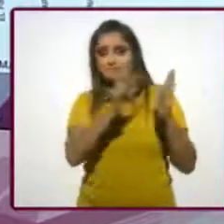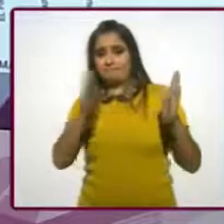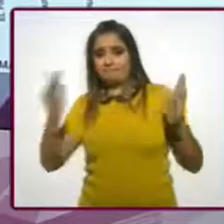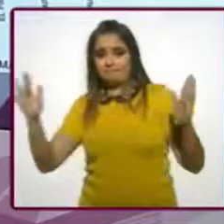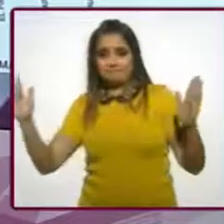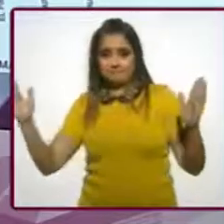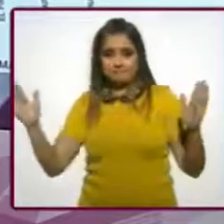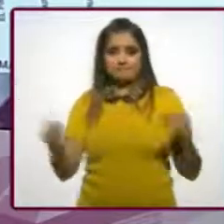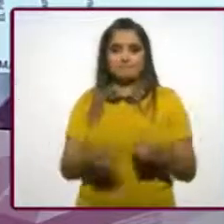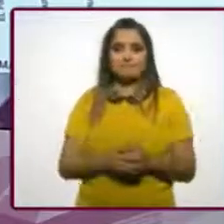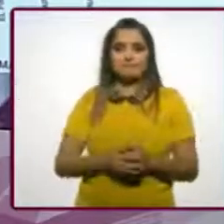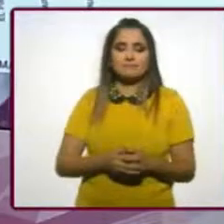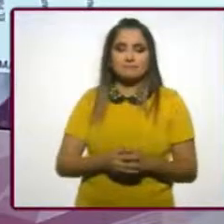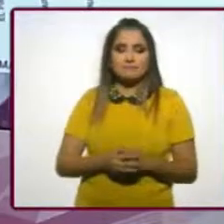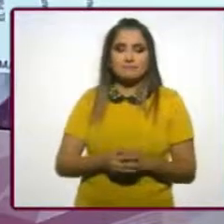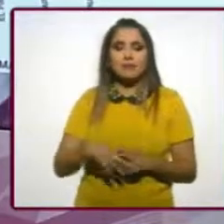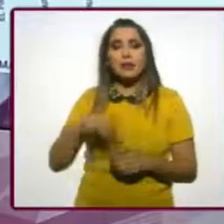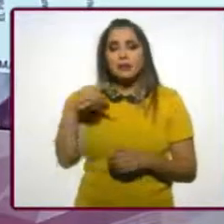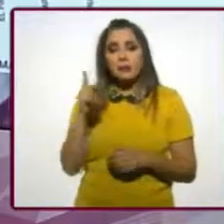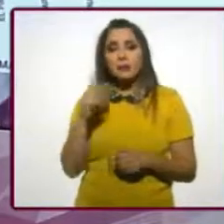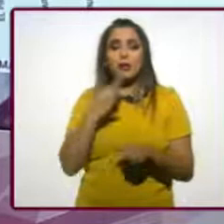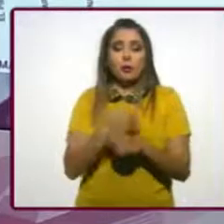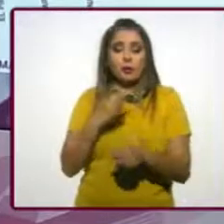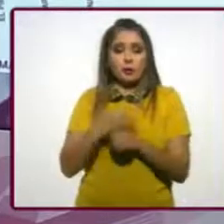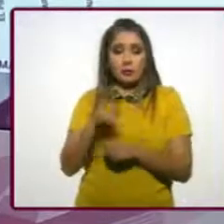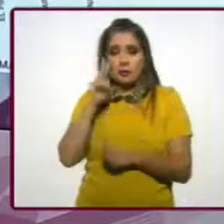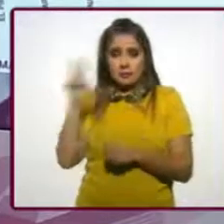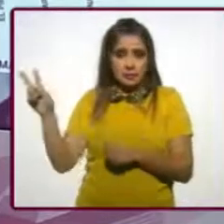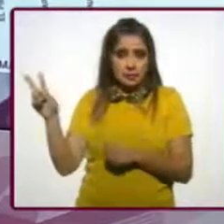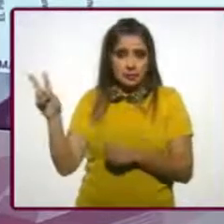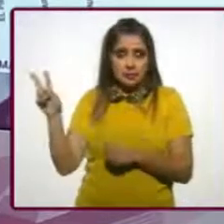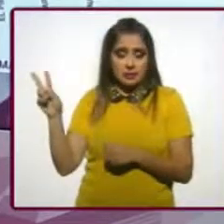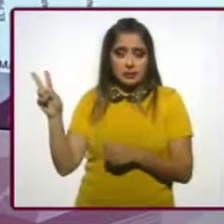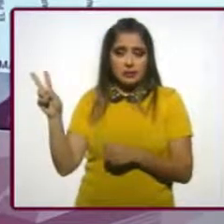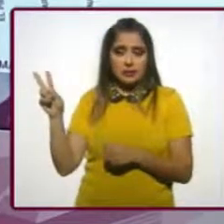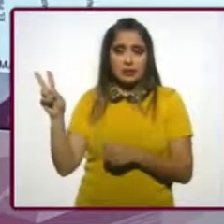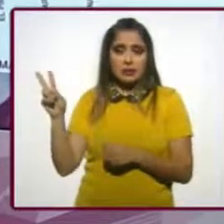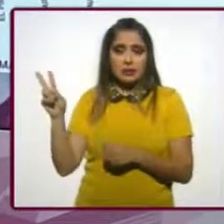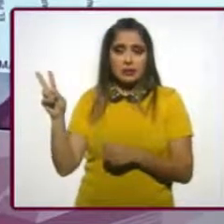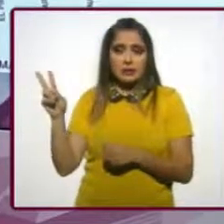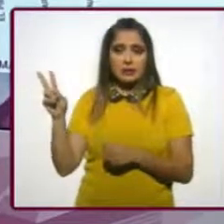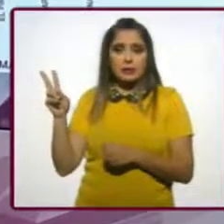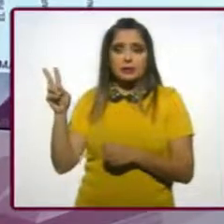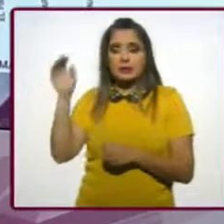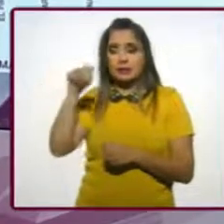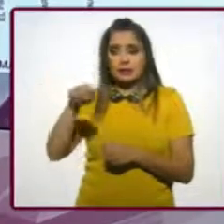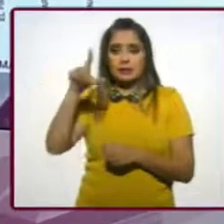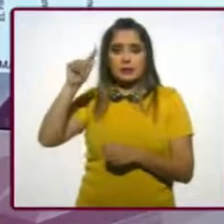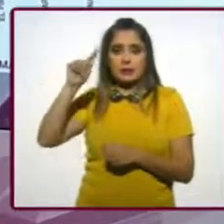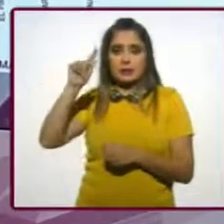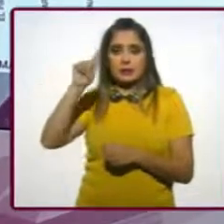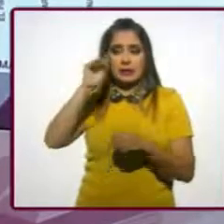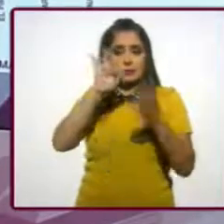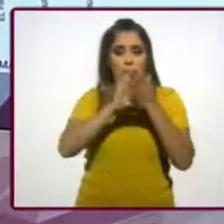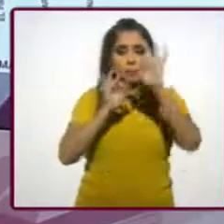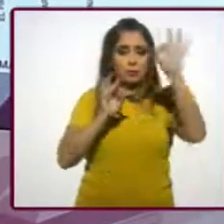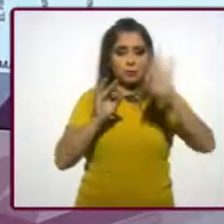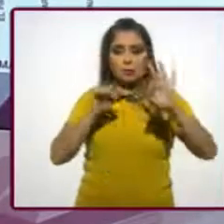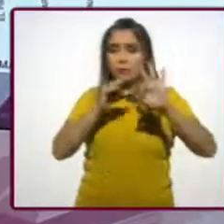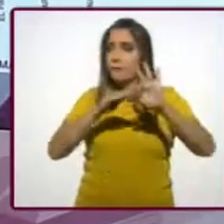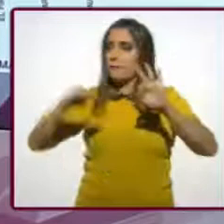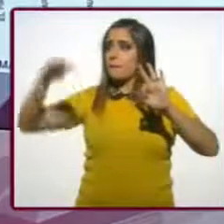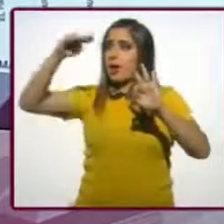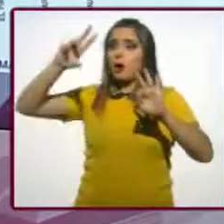semestre después de elección, pero lo que estamos viendo es que si ya estaba alrededor de los 70 puntos, sube hasta